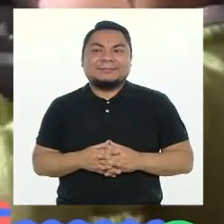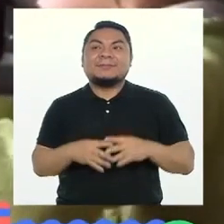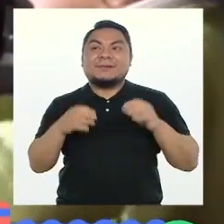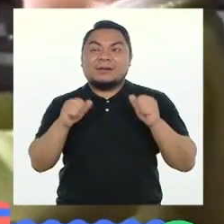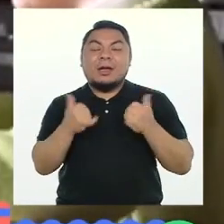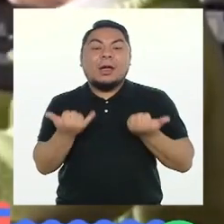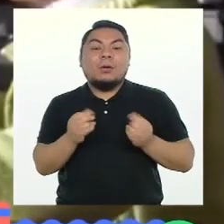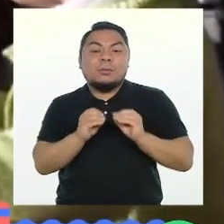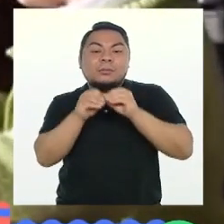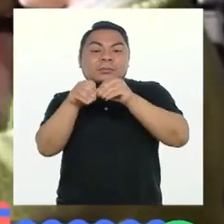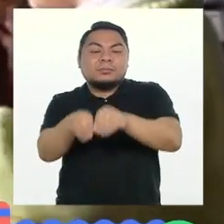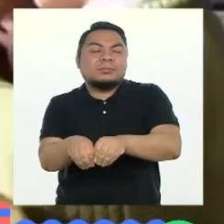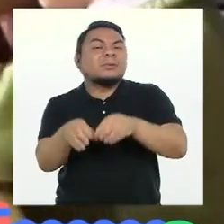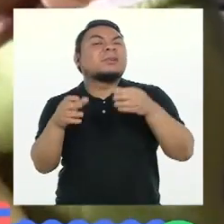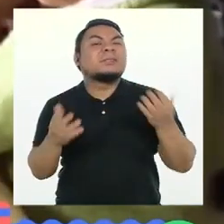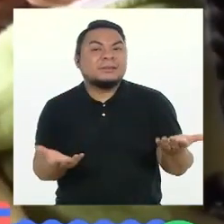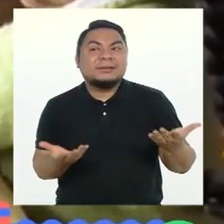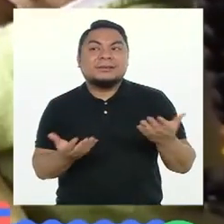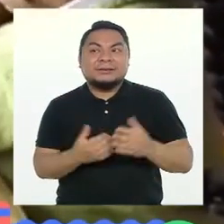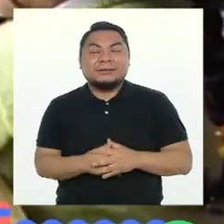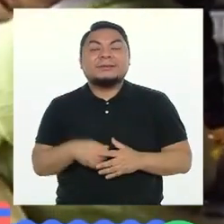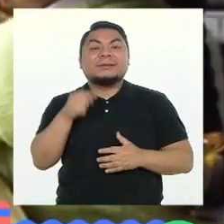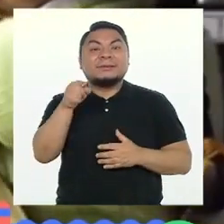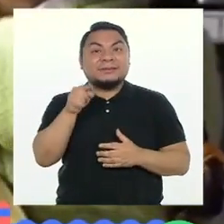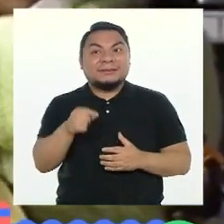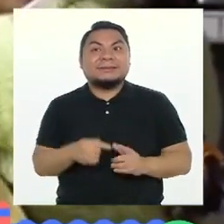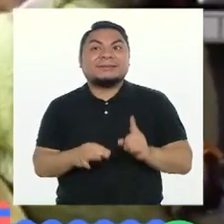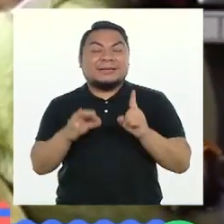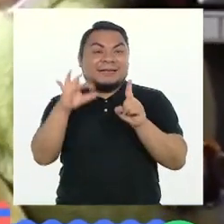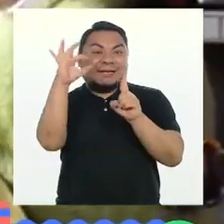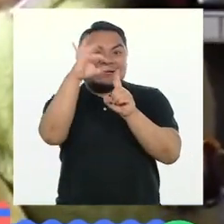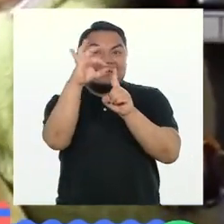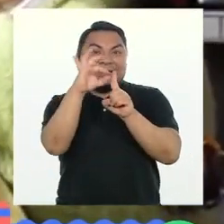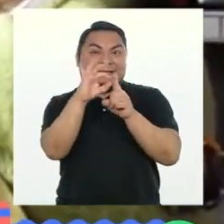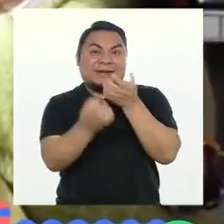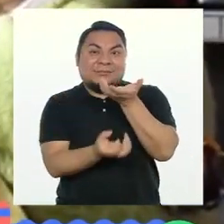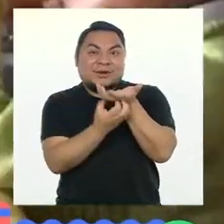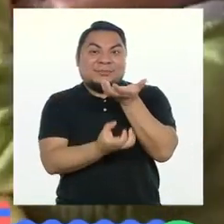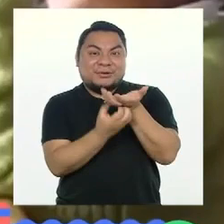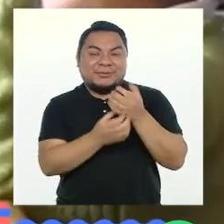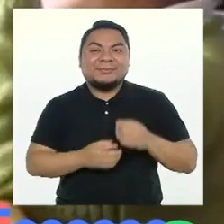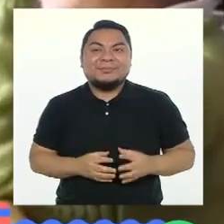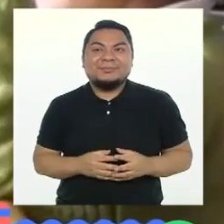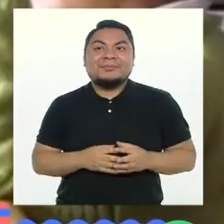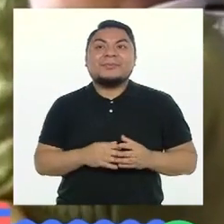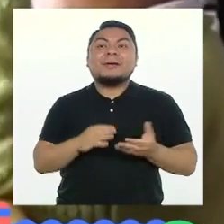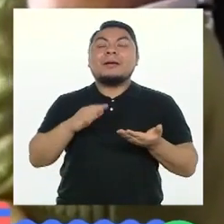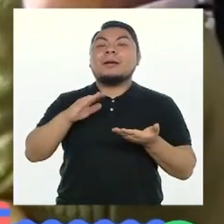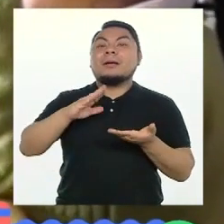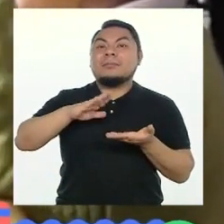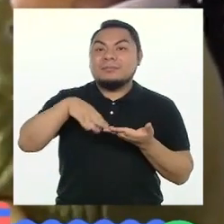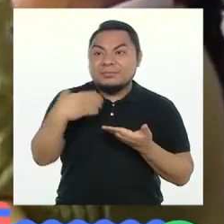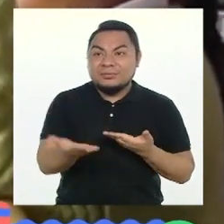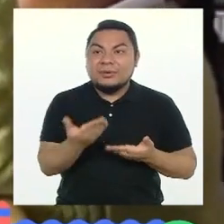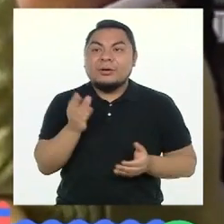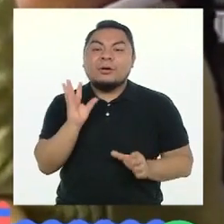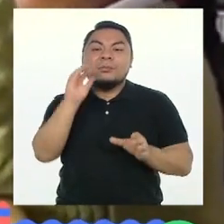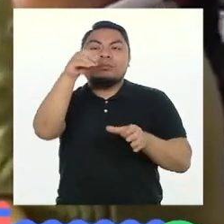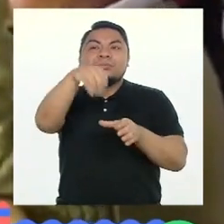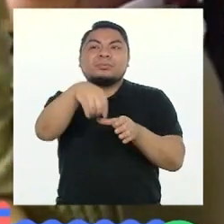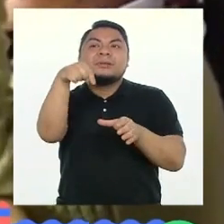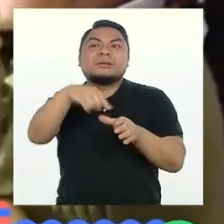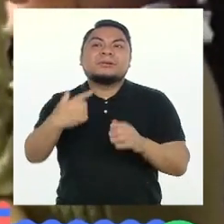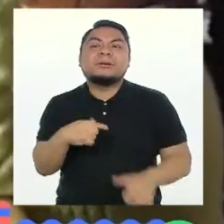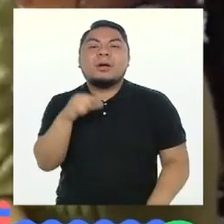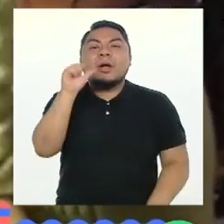vamos a agregar, a ver, el maíz. Luego vamos a agregar